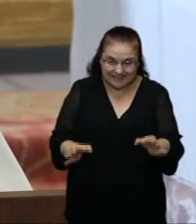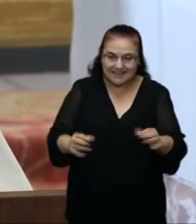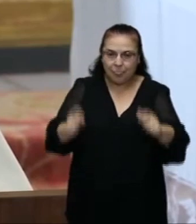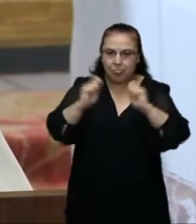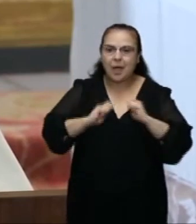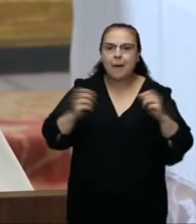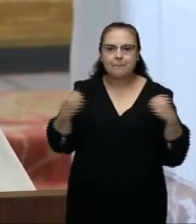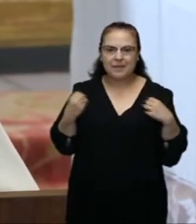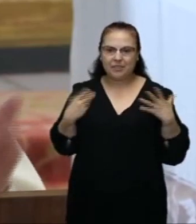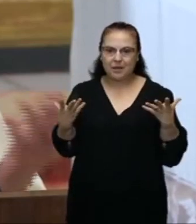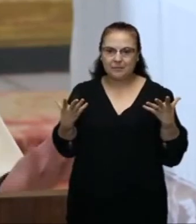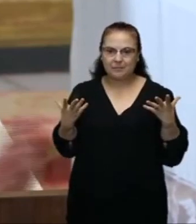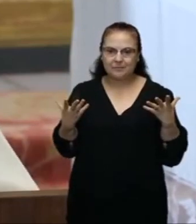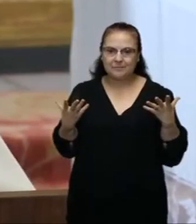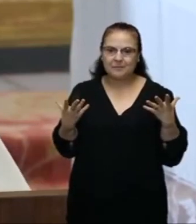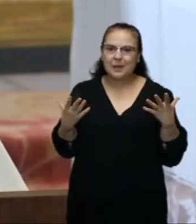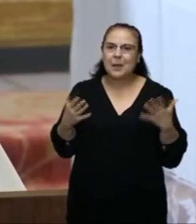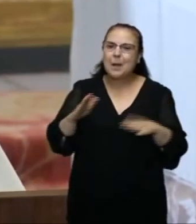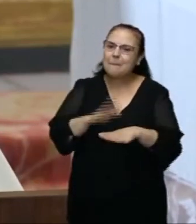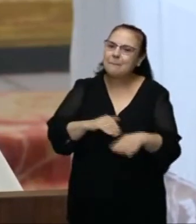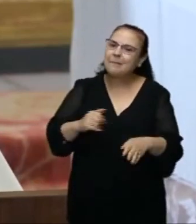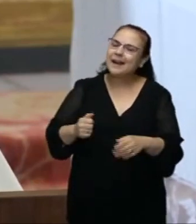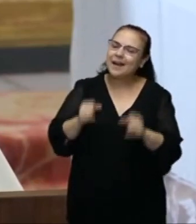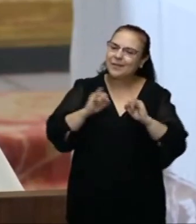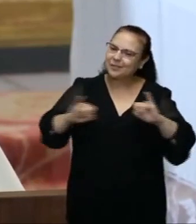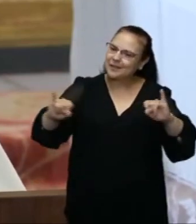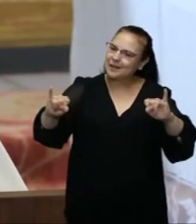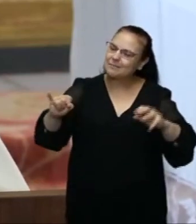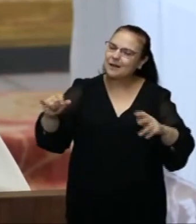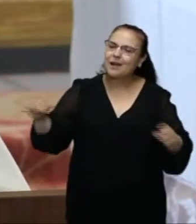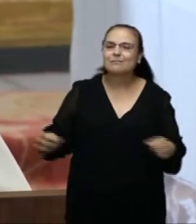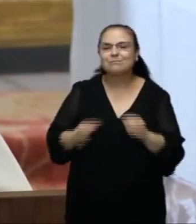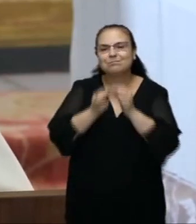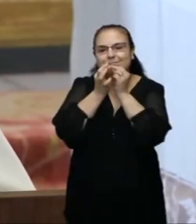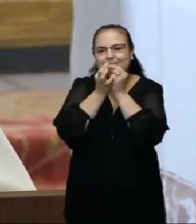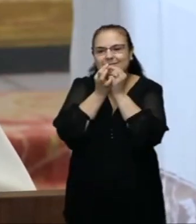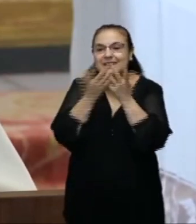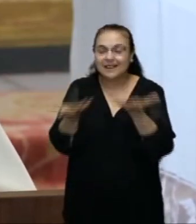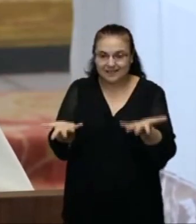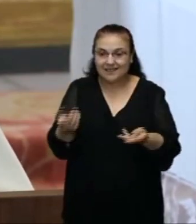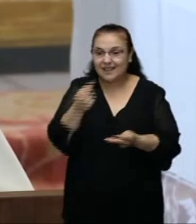vida. Pues que al celebrar la Eucaristía, el Señor nos dé